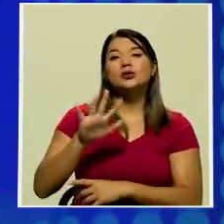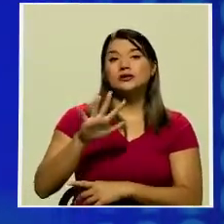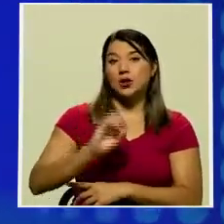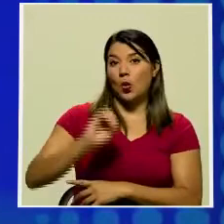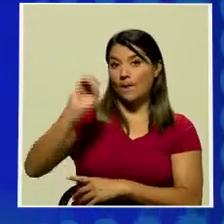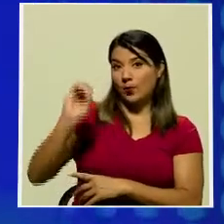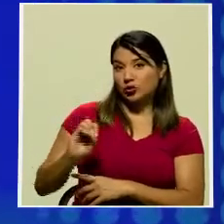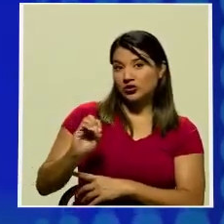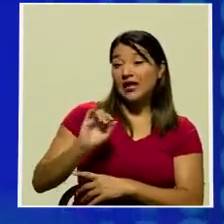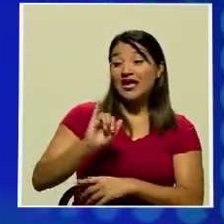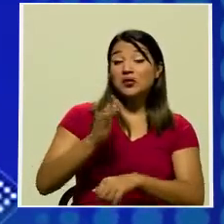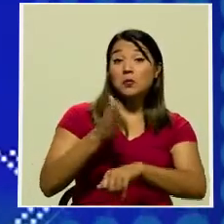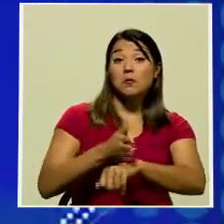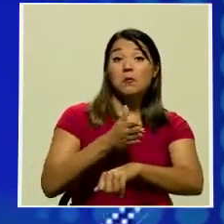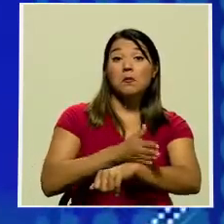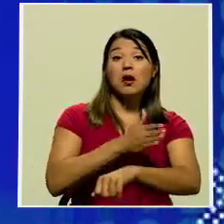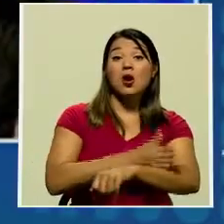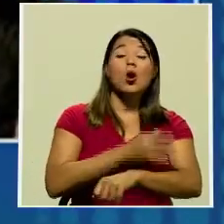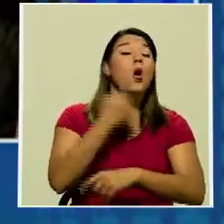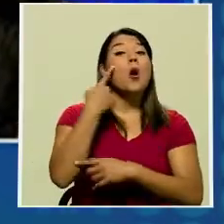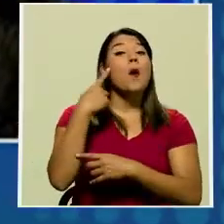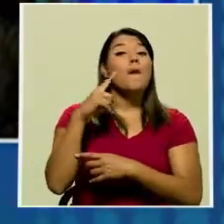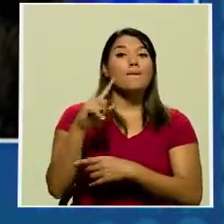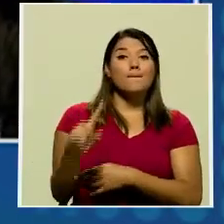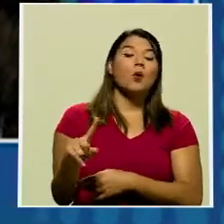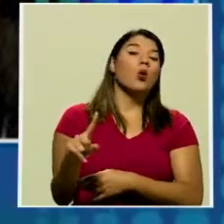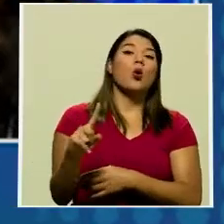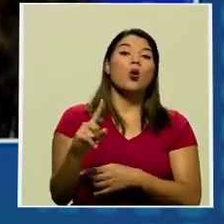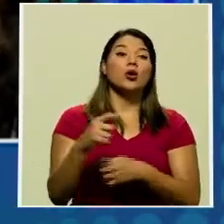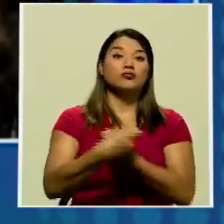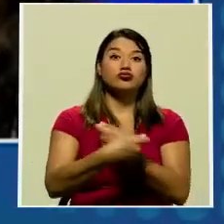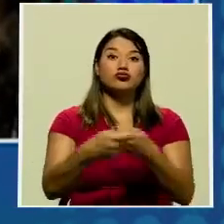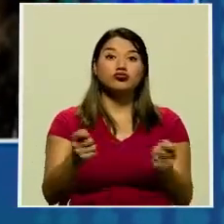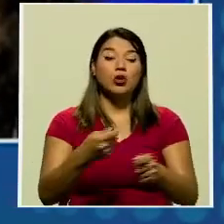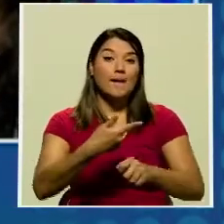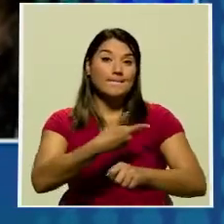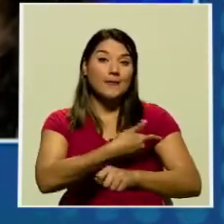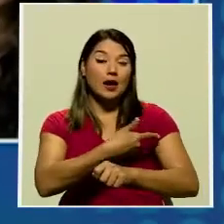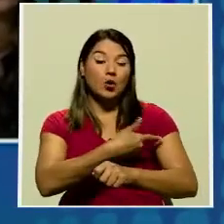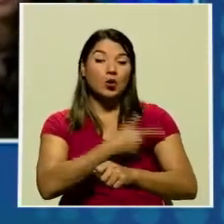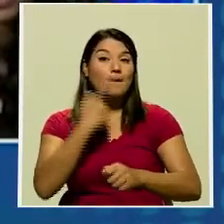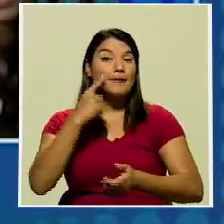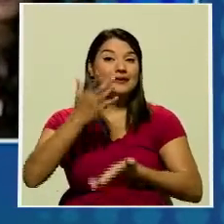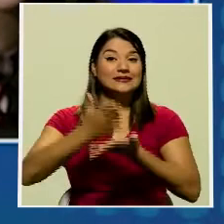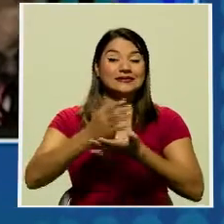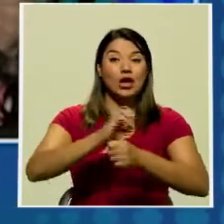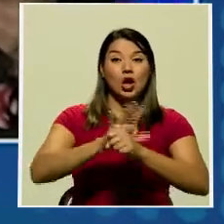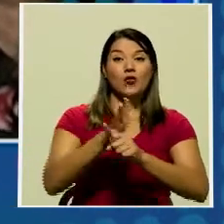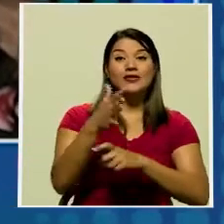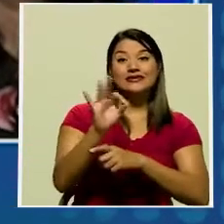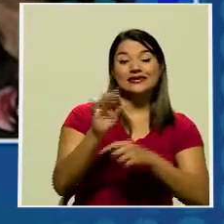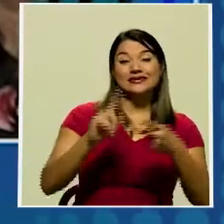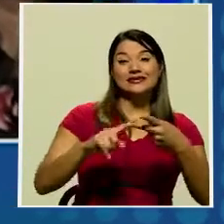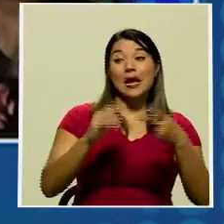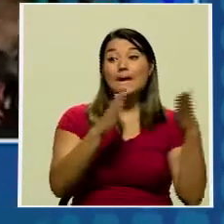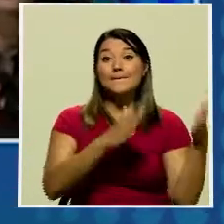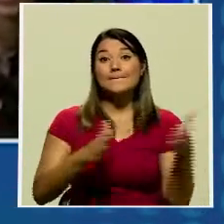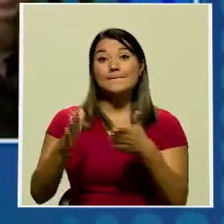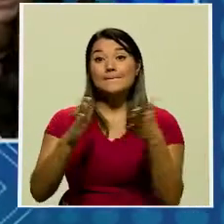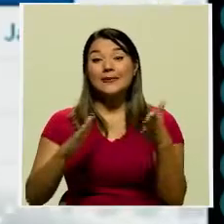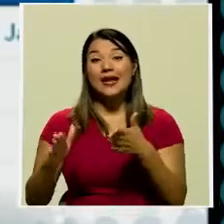Las cifras mejorarán gracias a las expectativas para la colocación de las vacunas contra la COVID-19 y los planes de